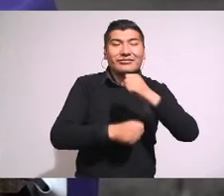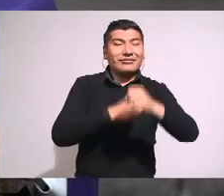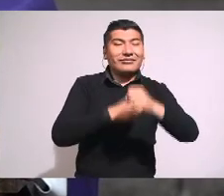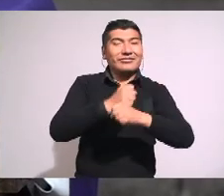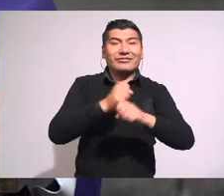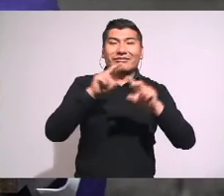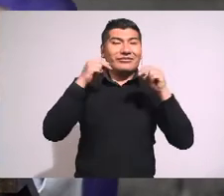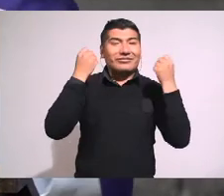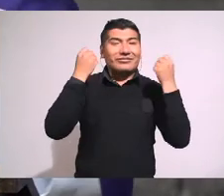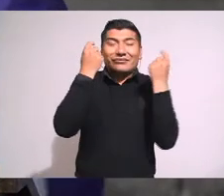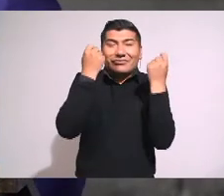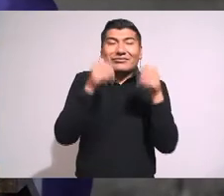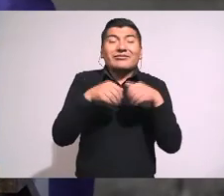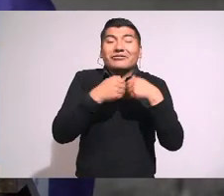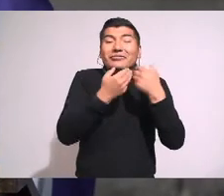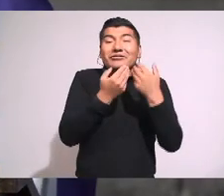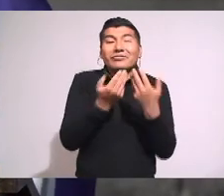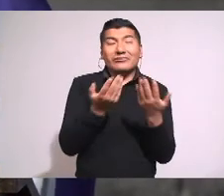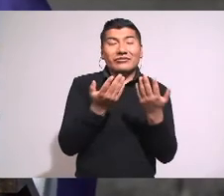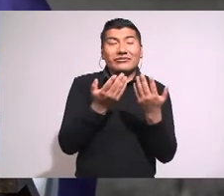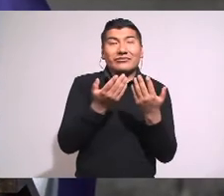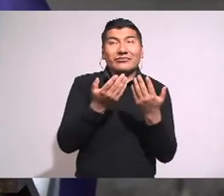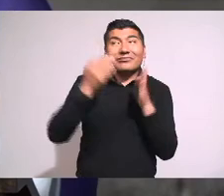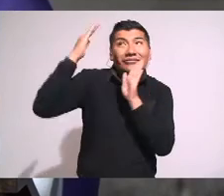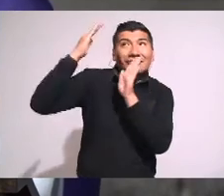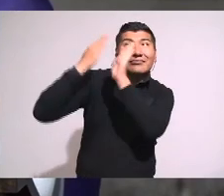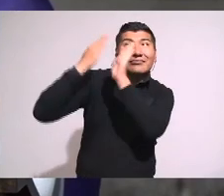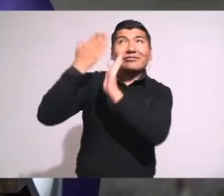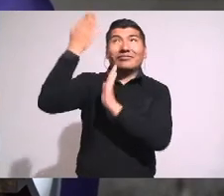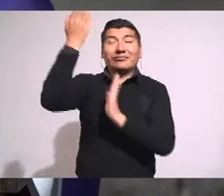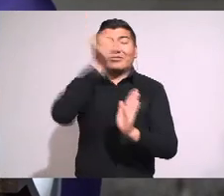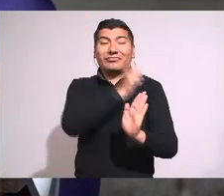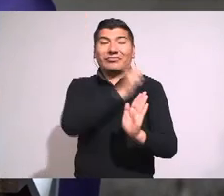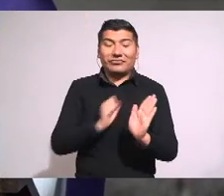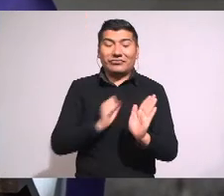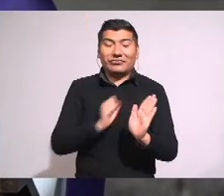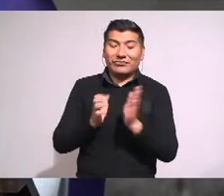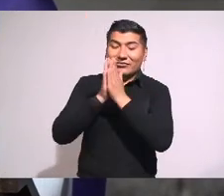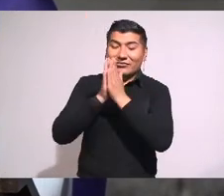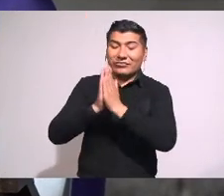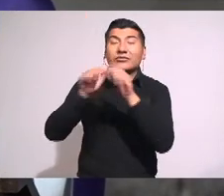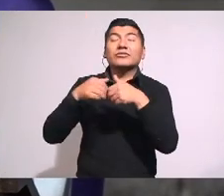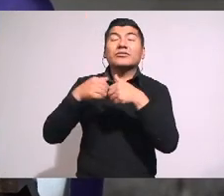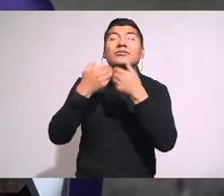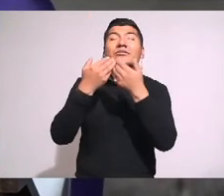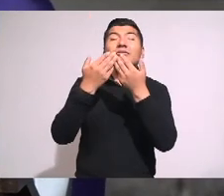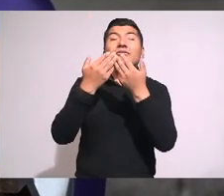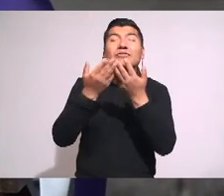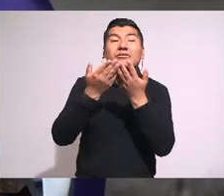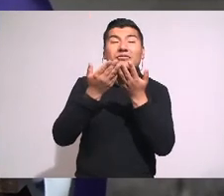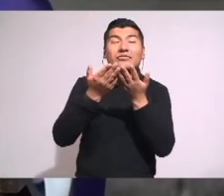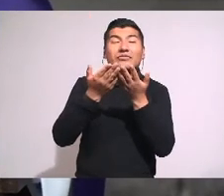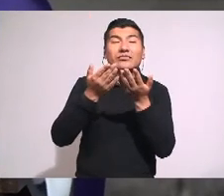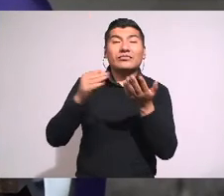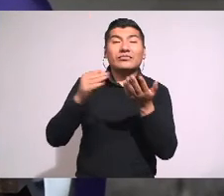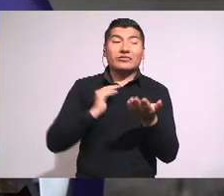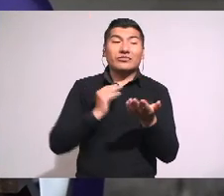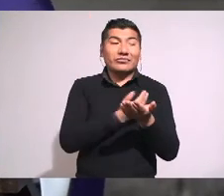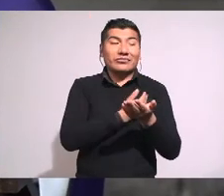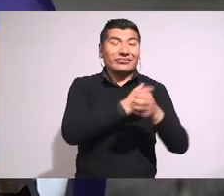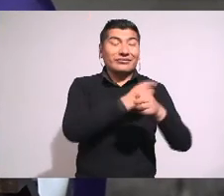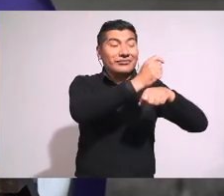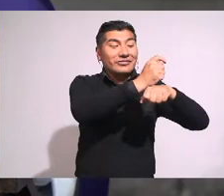entiendo cómo podemos estar tan cerca del Señor en la oración. ¿Cómo podemos estar llenando nuestros